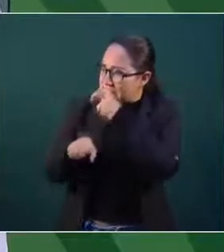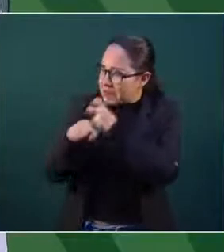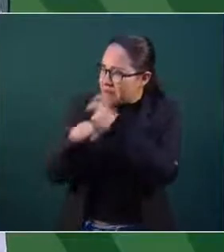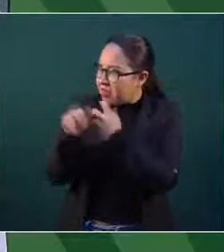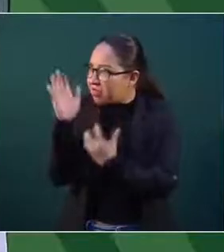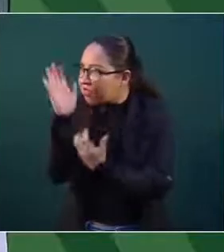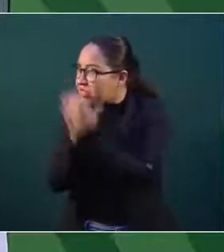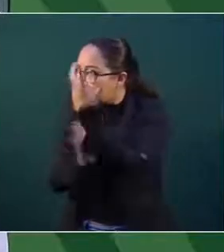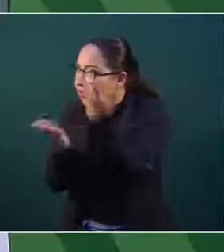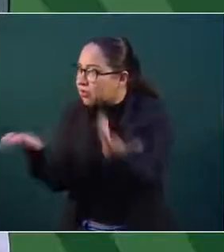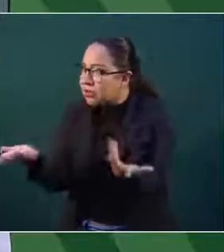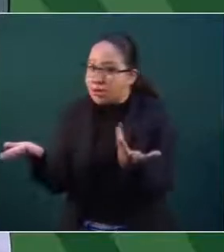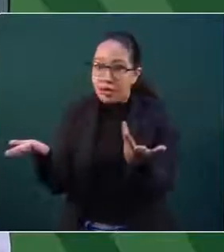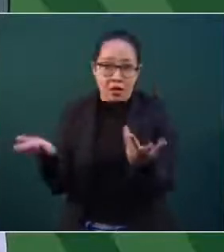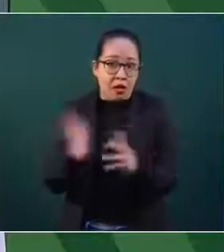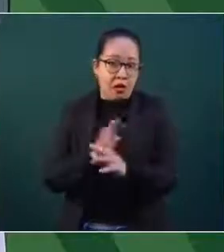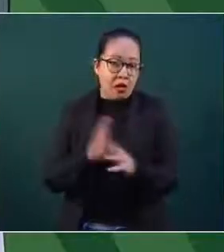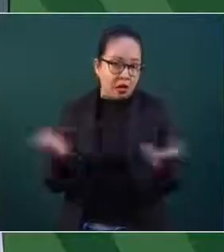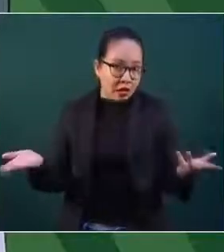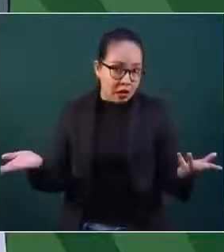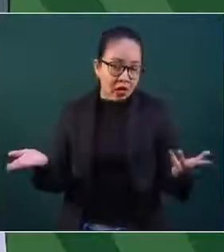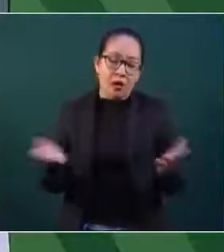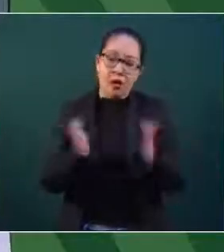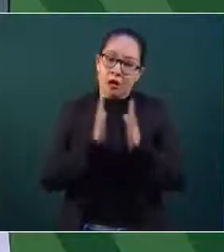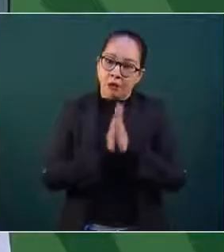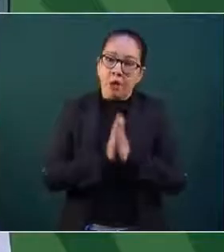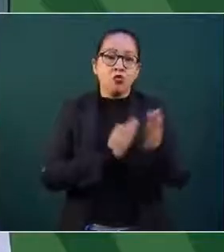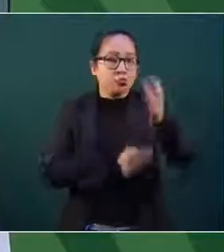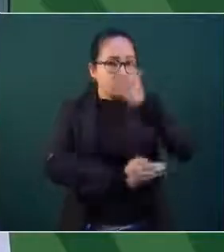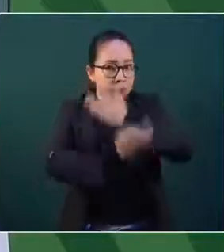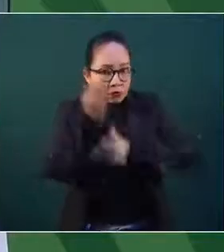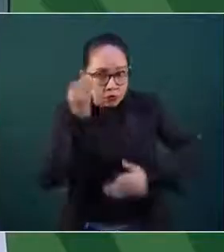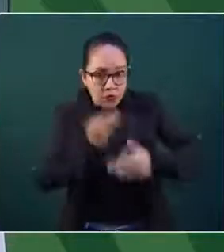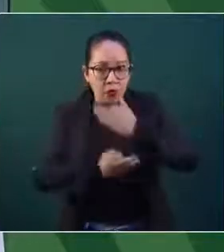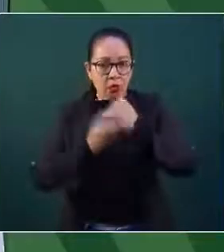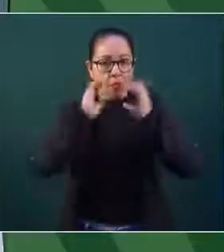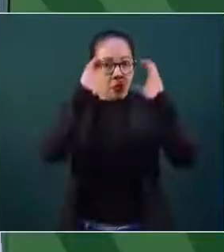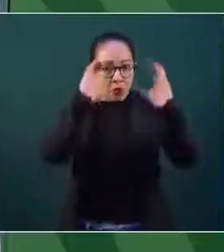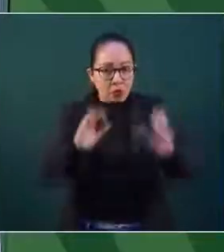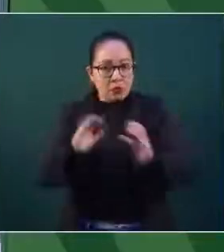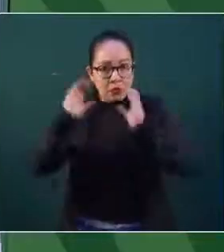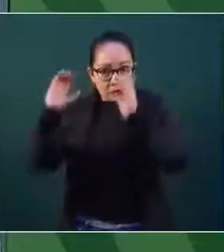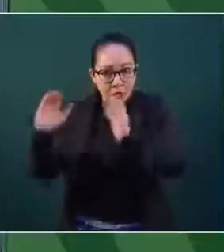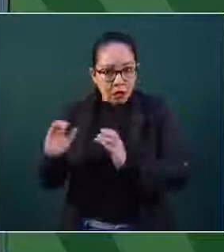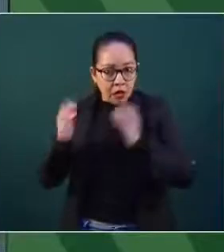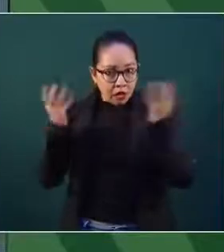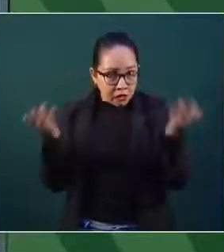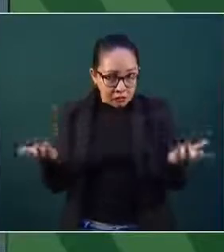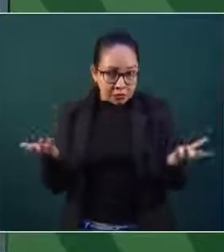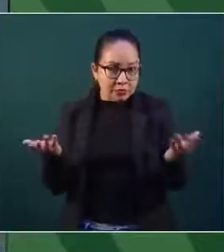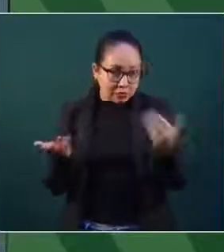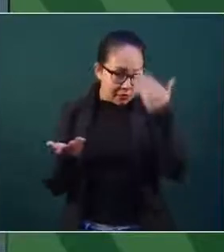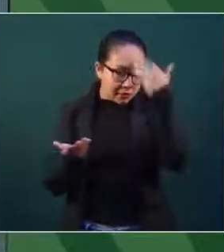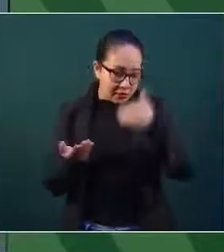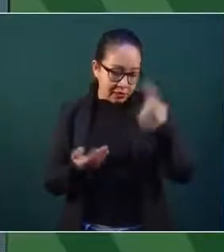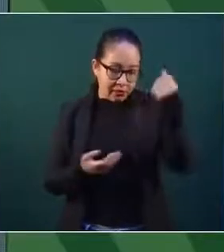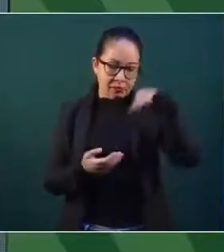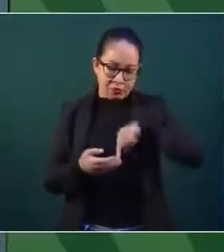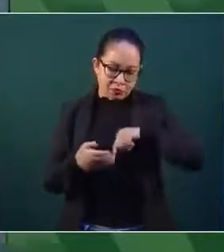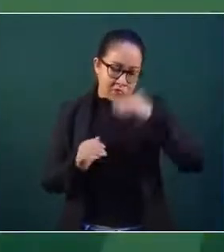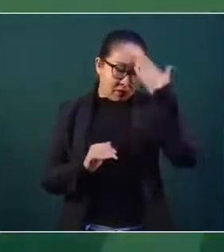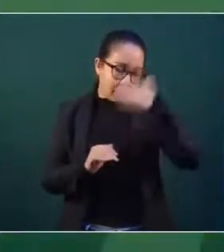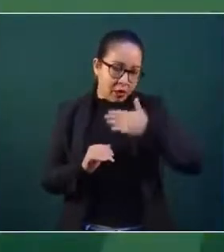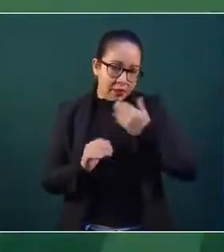Entonces, ya que todos nos cuidemos, ya sabemos, es una